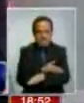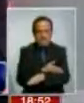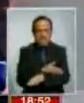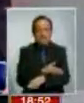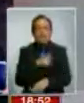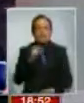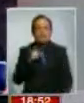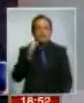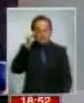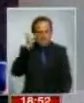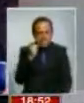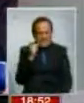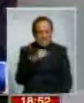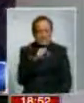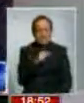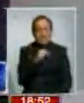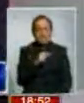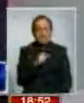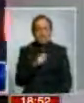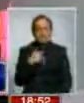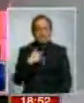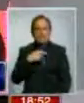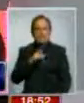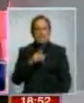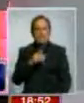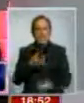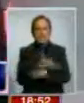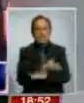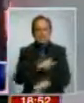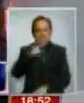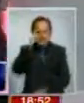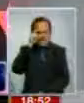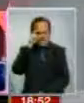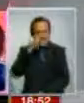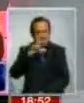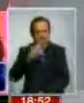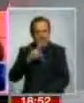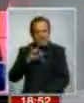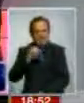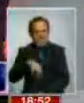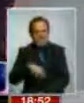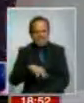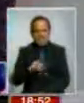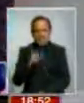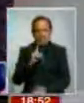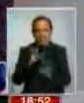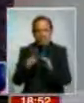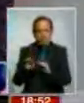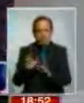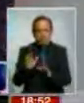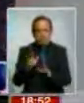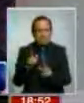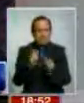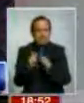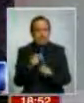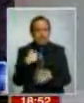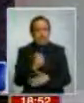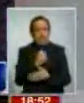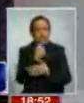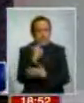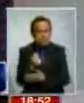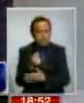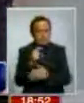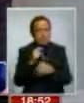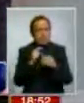plaza. El que no era partidario de Joaquín Lavín era un tipo malo en mi sector, era un gallo peligroso. Lo ayudé en su campaña.